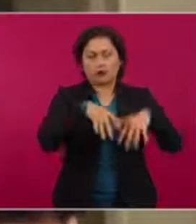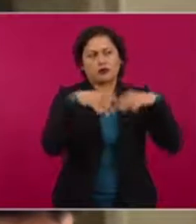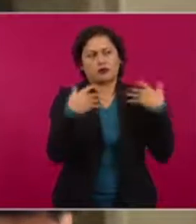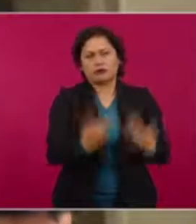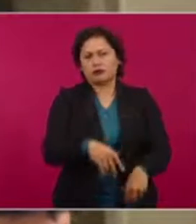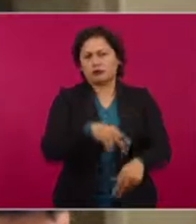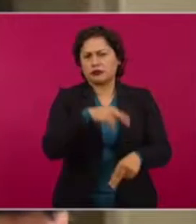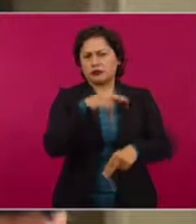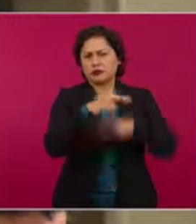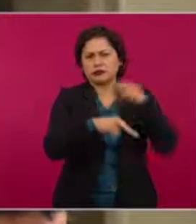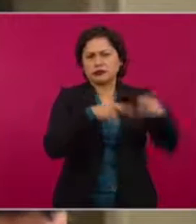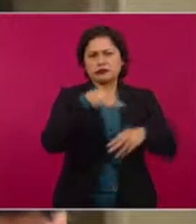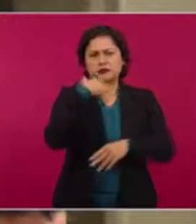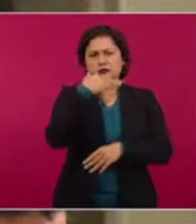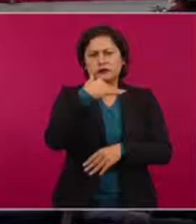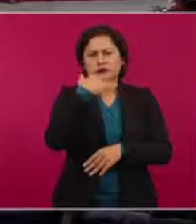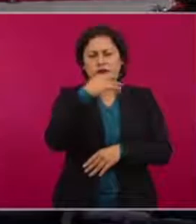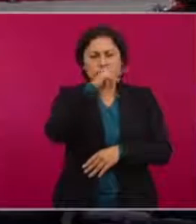de